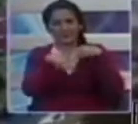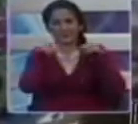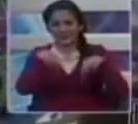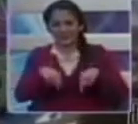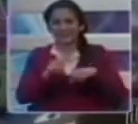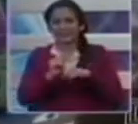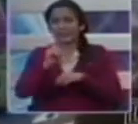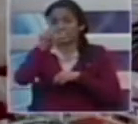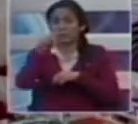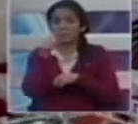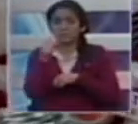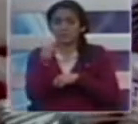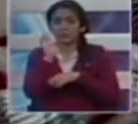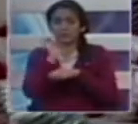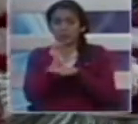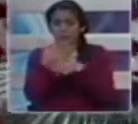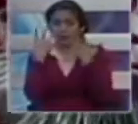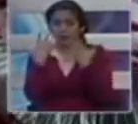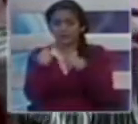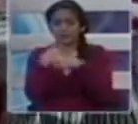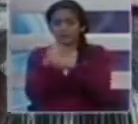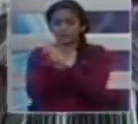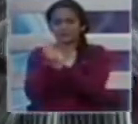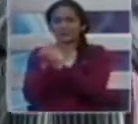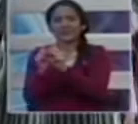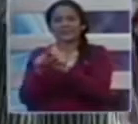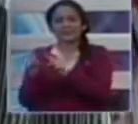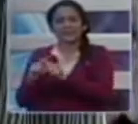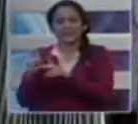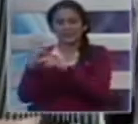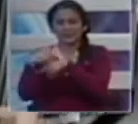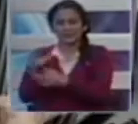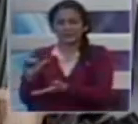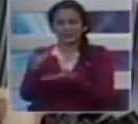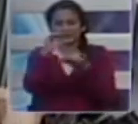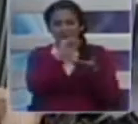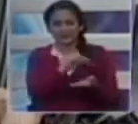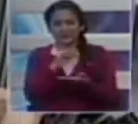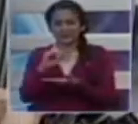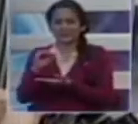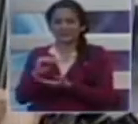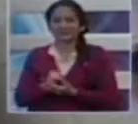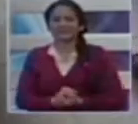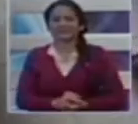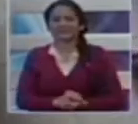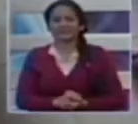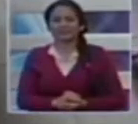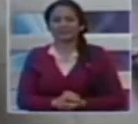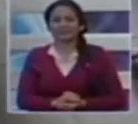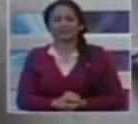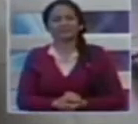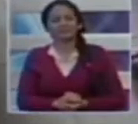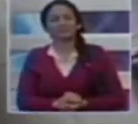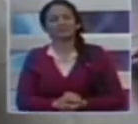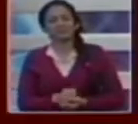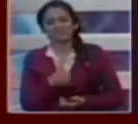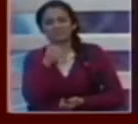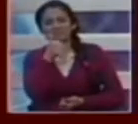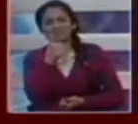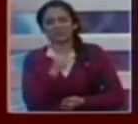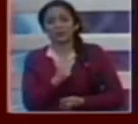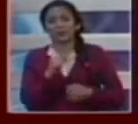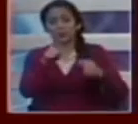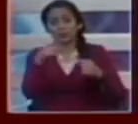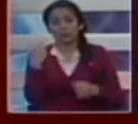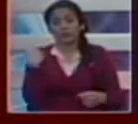que era el momento para que todos vengan y vean esta diversidad que existe en nuestro país. María José, precisamente le tomo la palabra, la